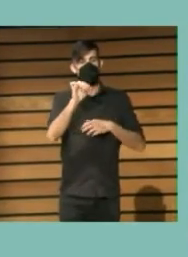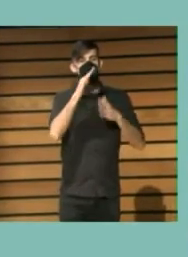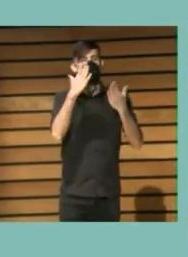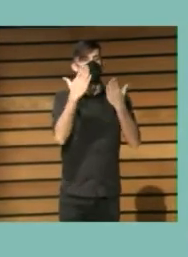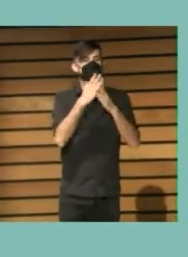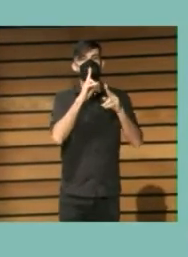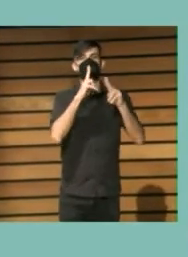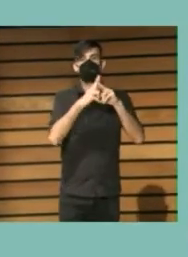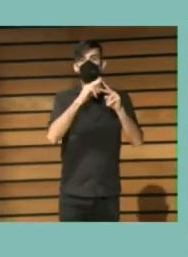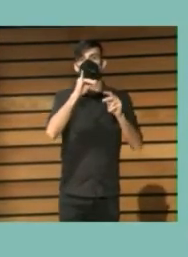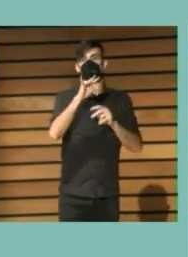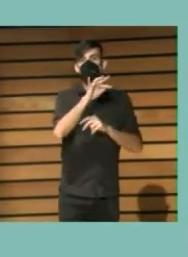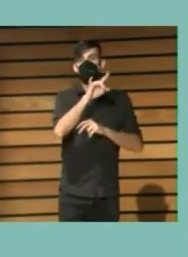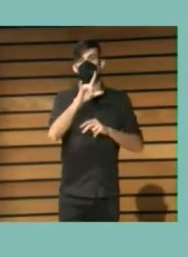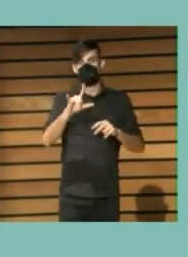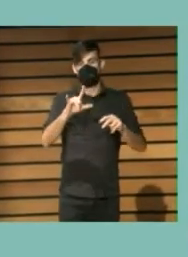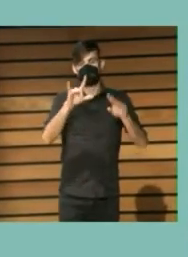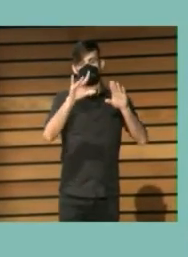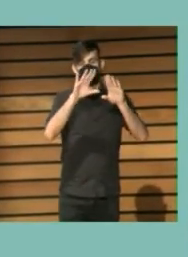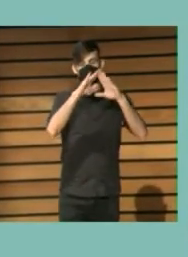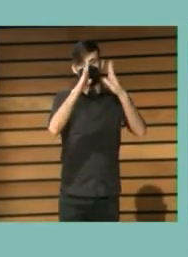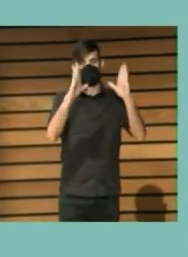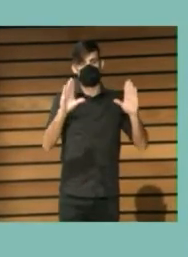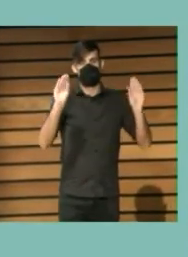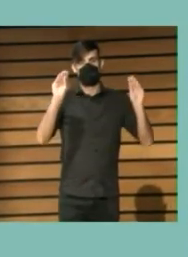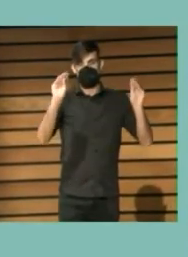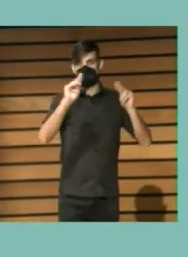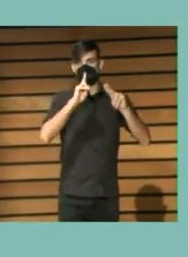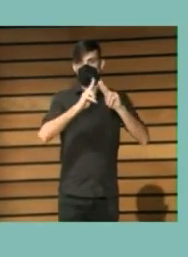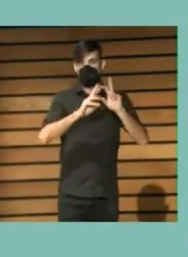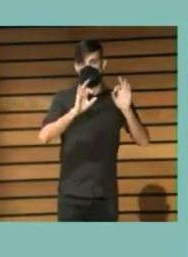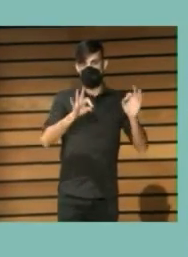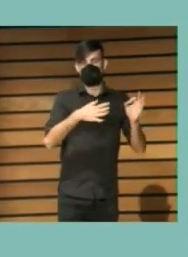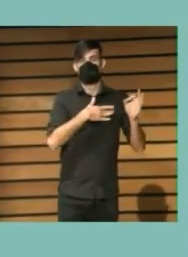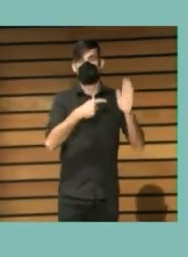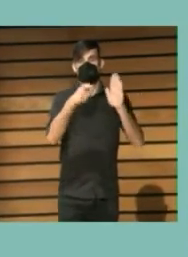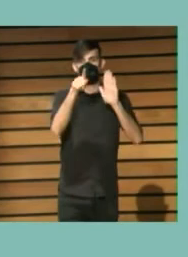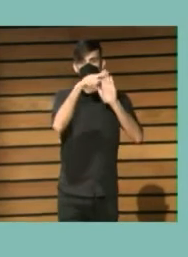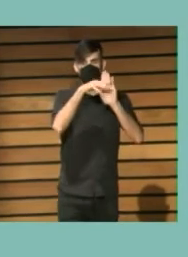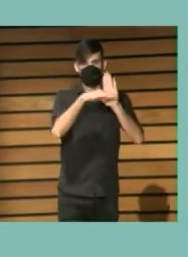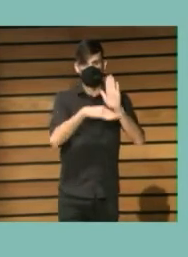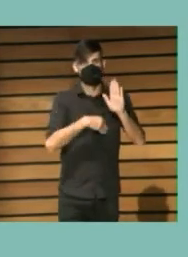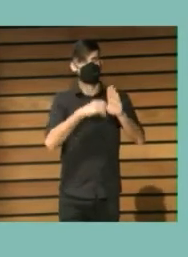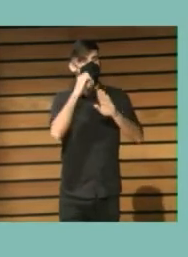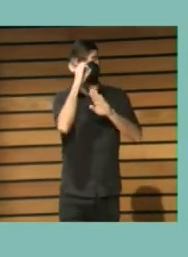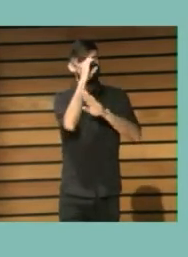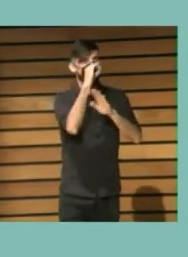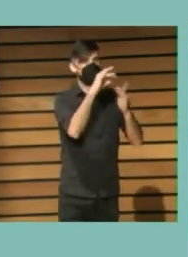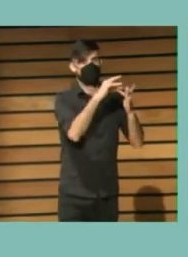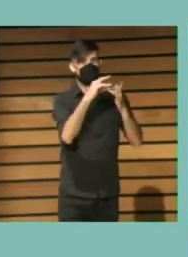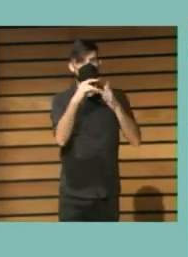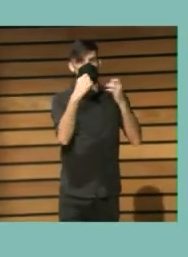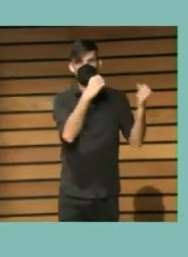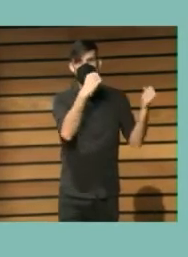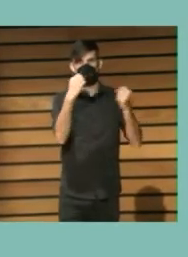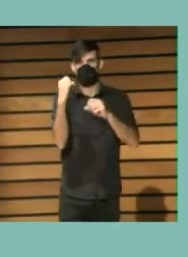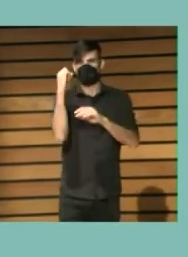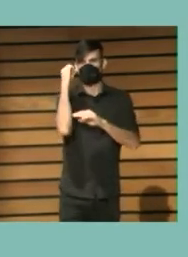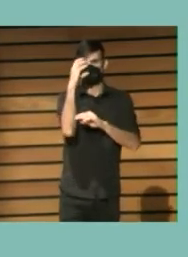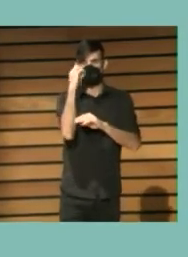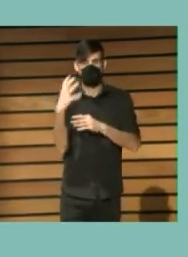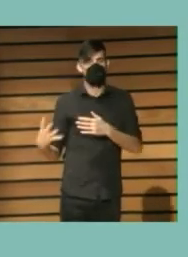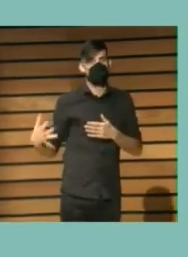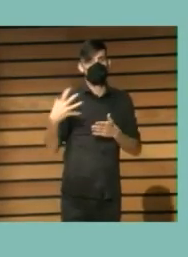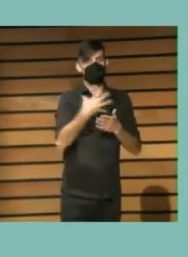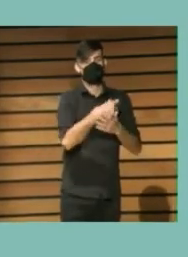IFLA va a volcar contenidos, cápsulas, charlas con líderes, para que todos los bibliotecarios de